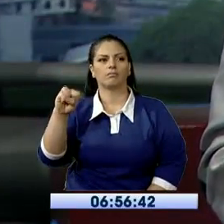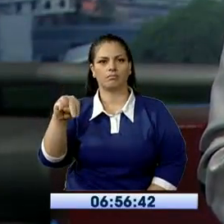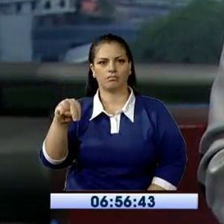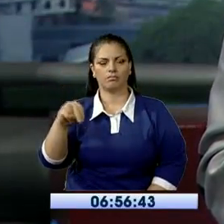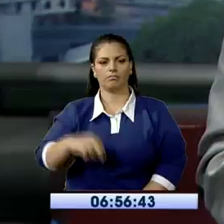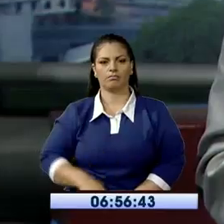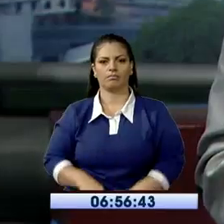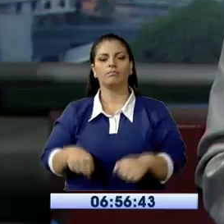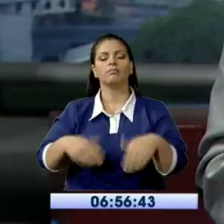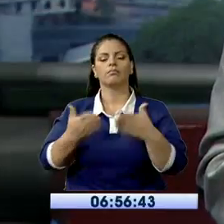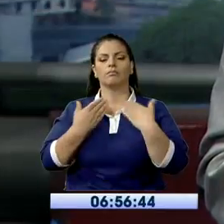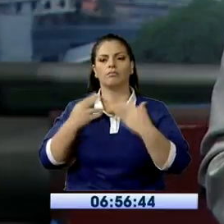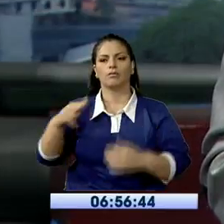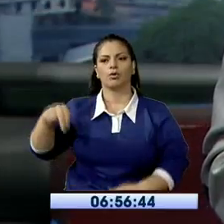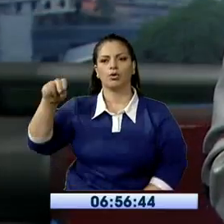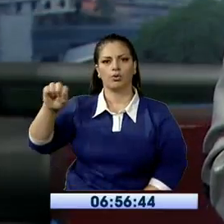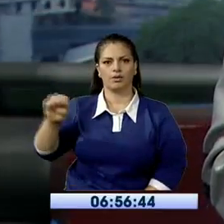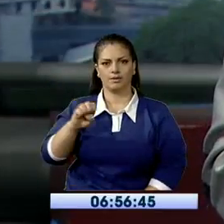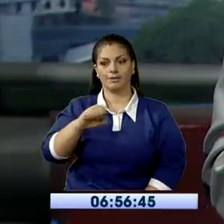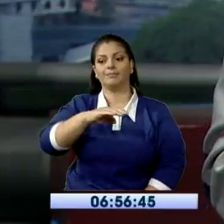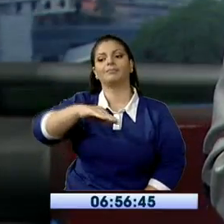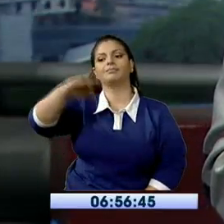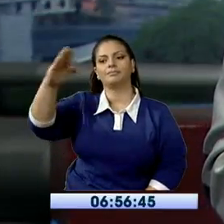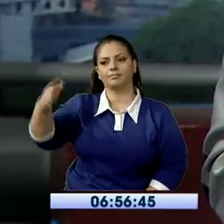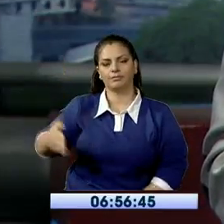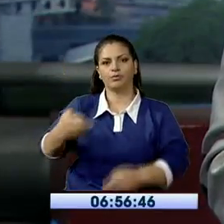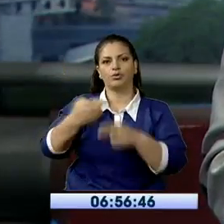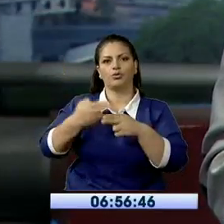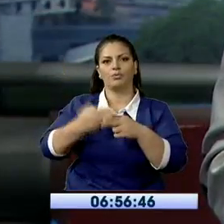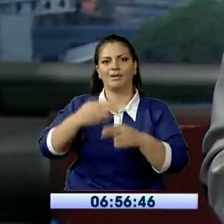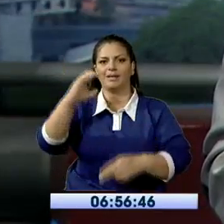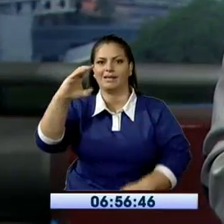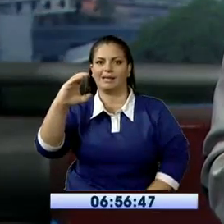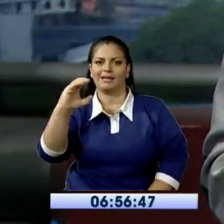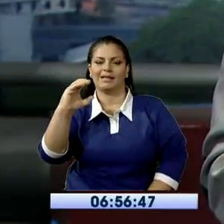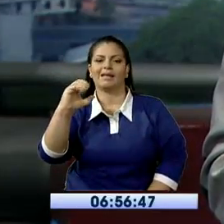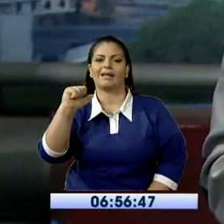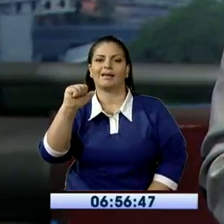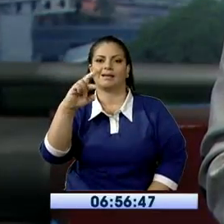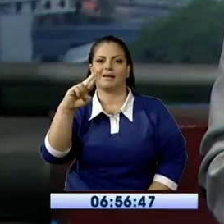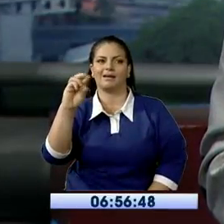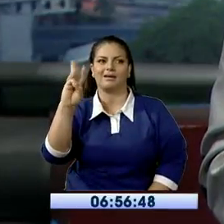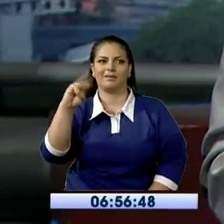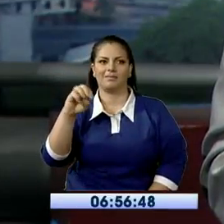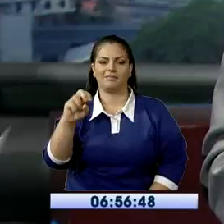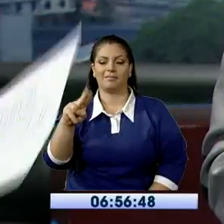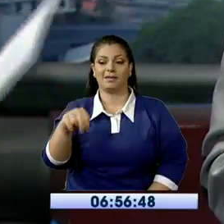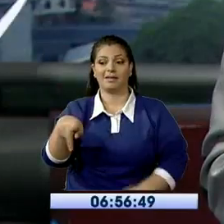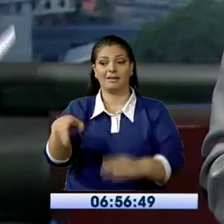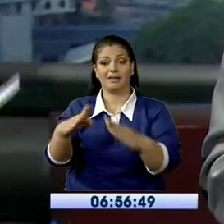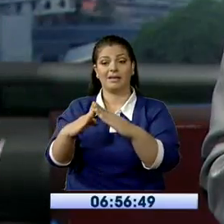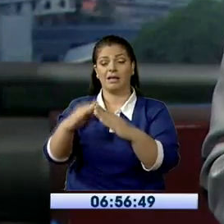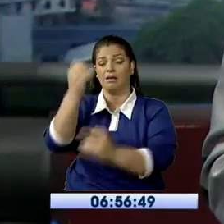Noreste sería de la ciudad. Los afectados sospechan que el siniestro obedece a un atentado. Veamos qué sucedió.